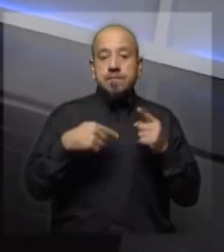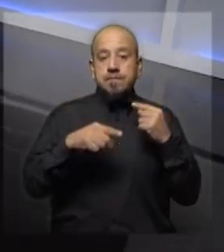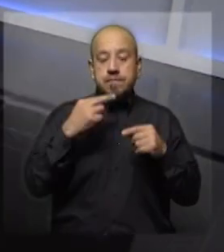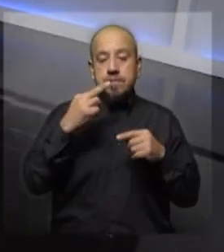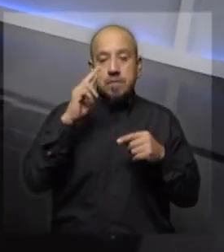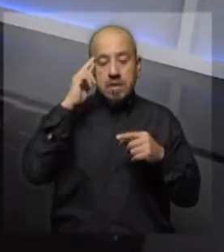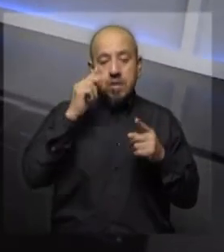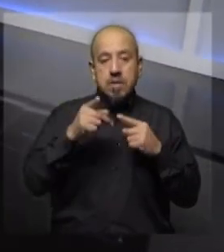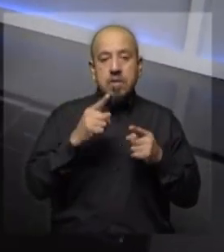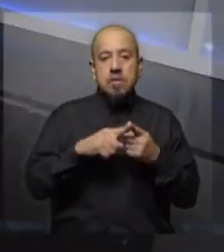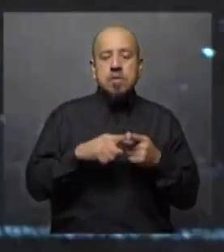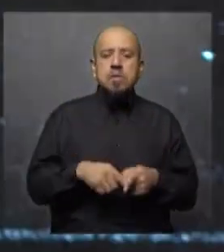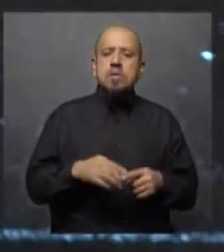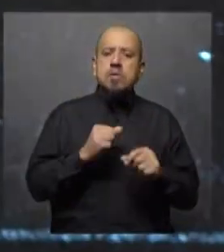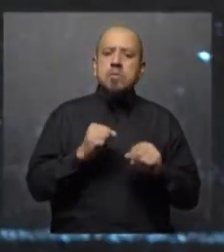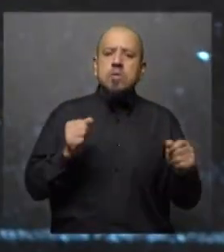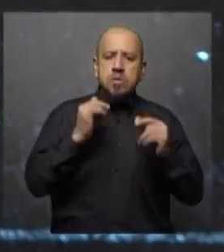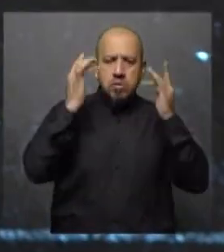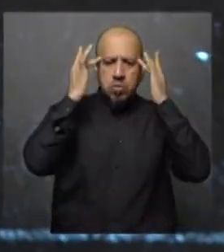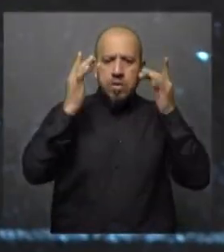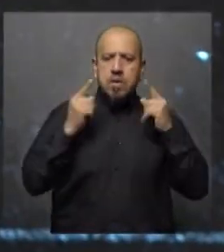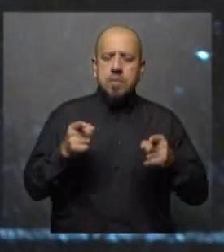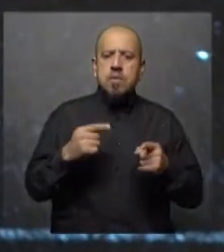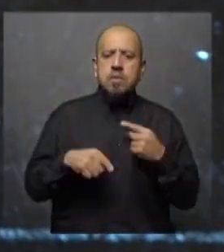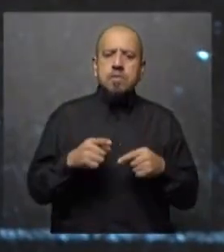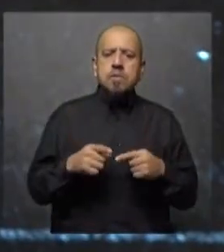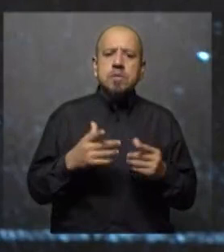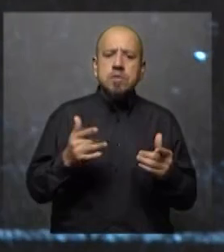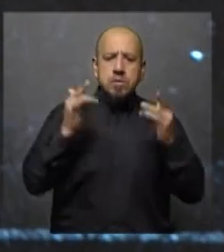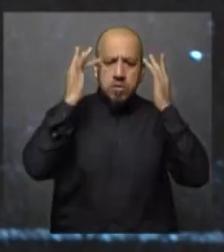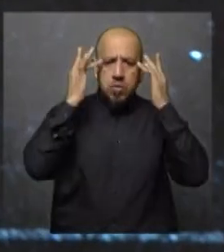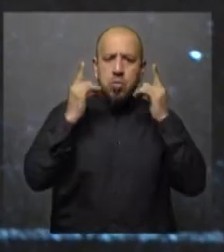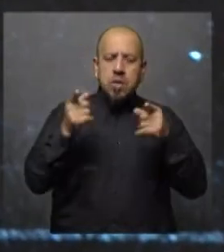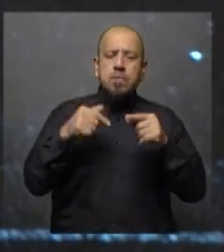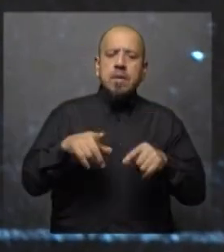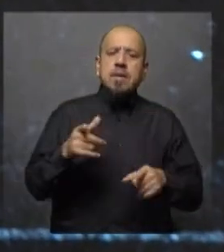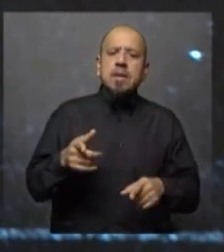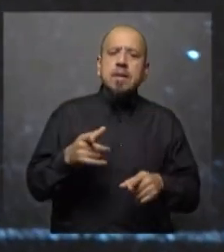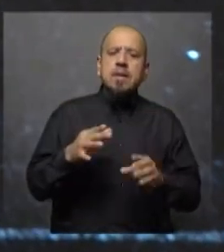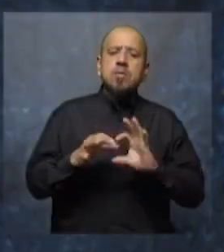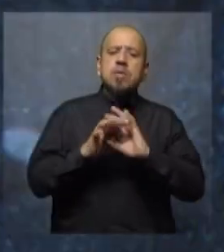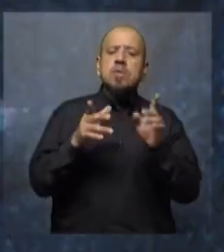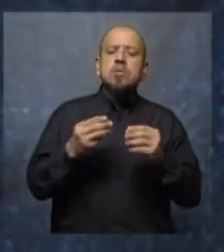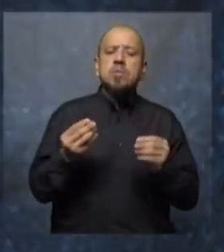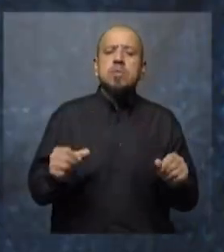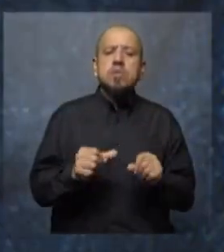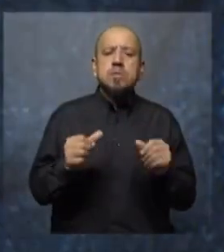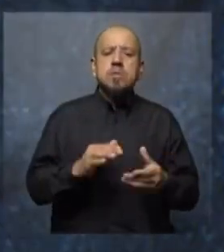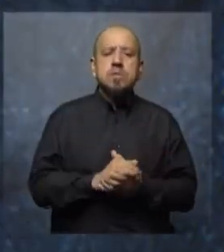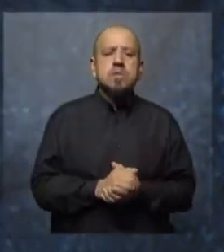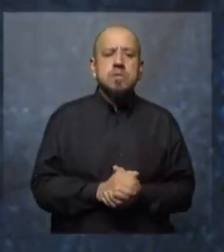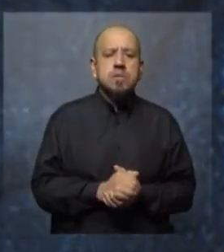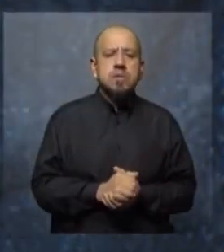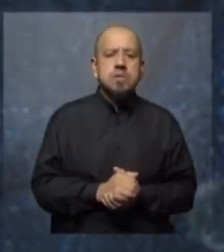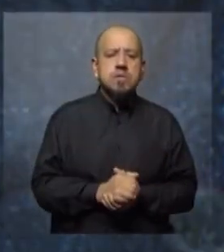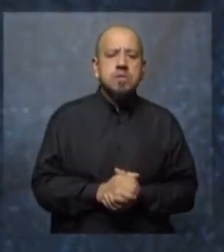razonar y discutir se puede educar para esto que dicho de otra manera es educar para la democracia Cómo se hace sí sin duda